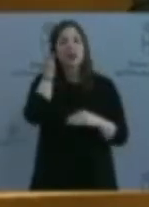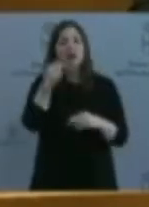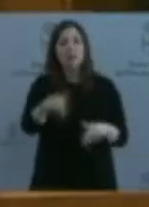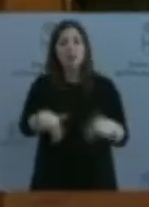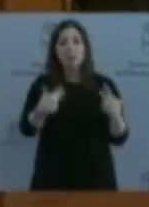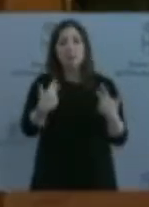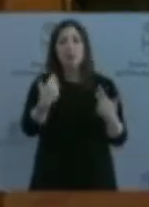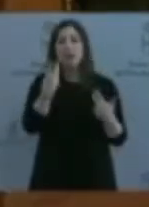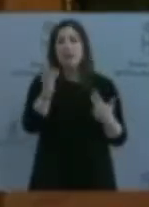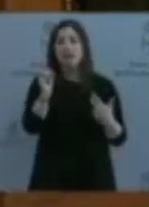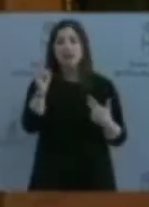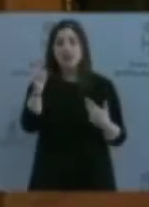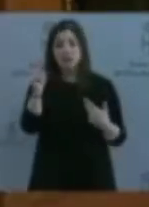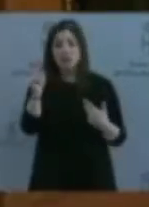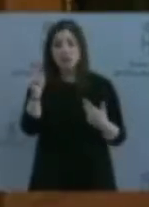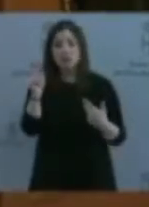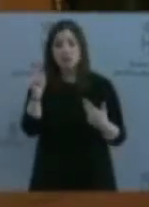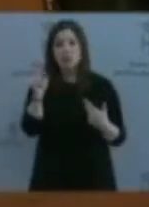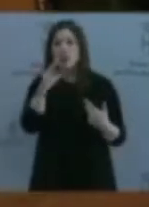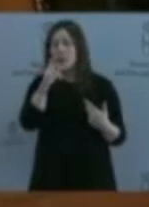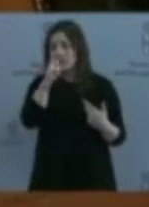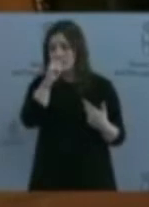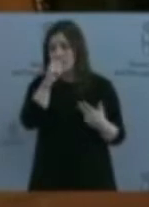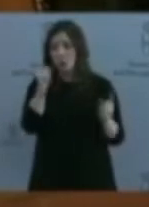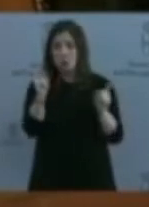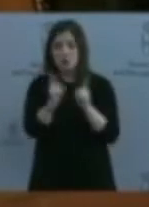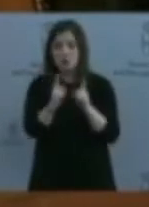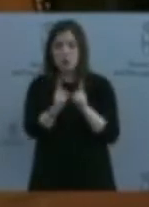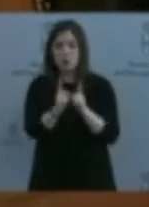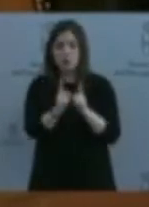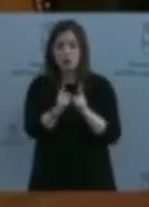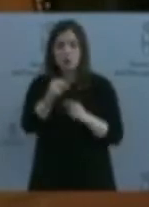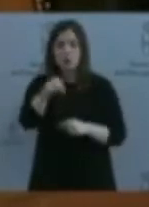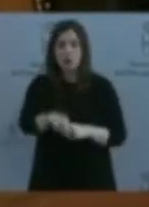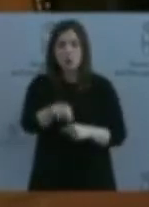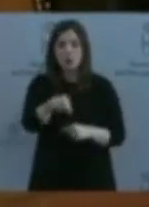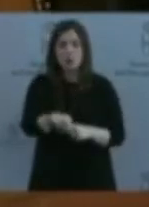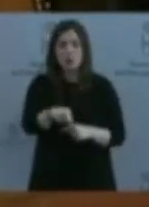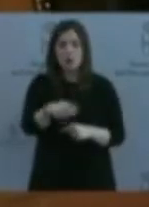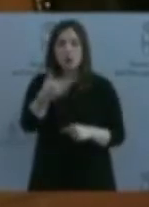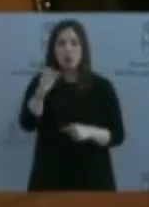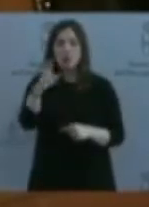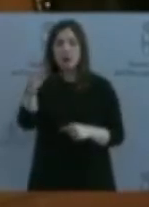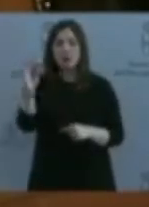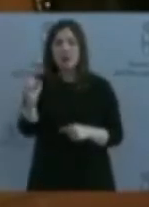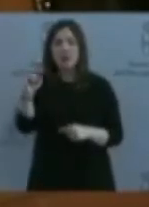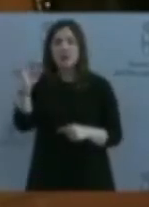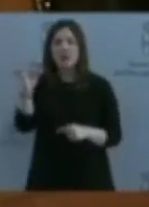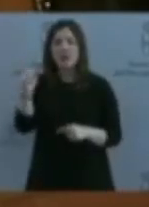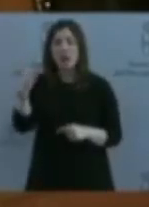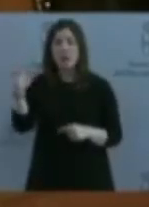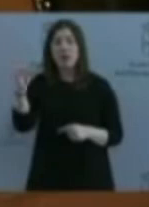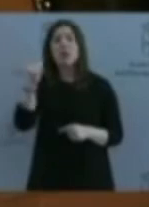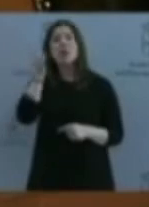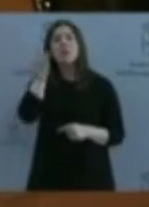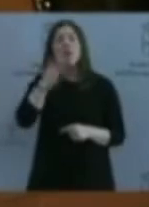recordar brevemente hoy a Berta Isabel Cáceres Flores, hondureña, lideresa lenca, feminista y firme